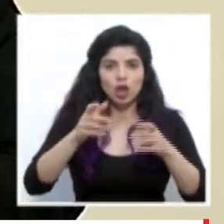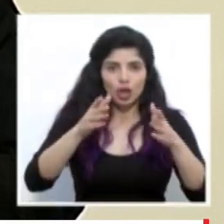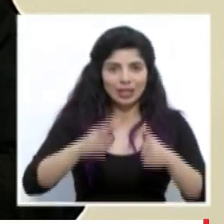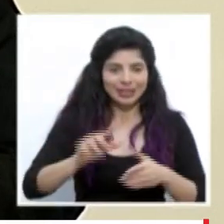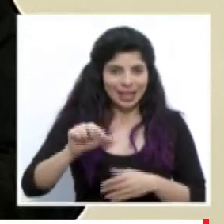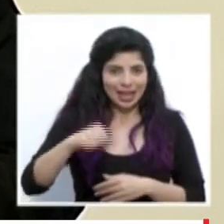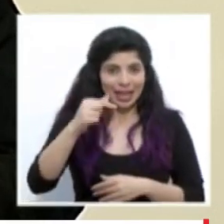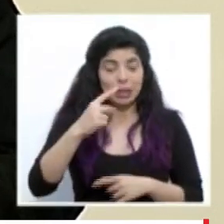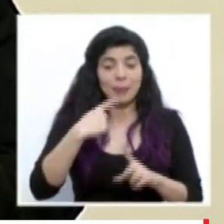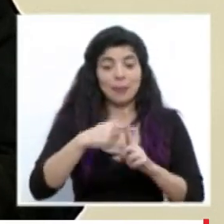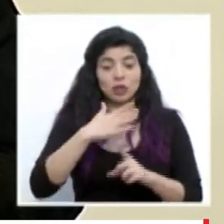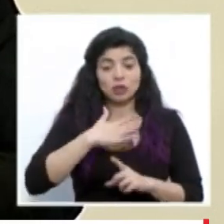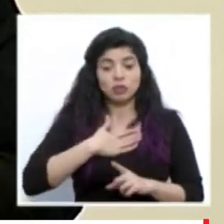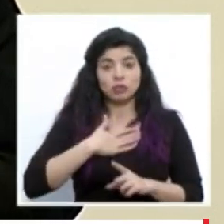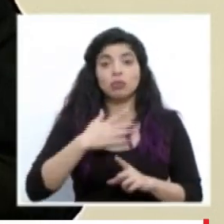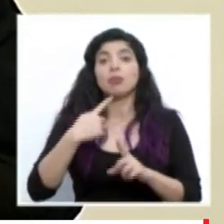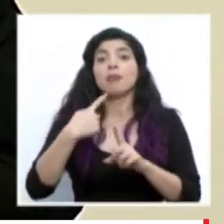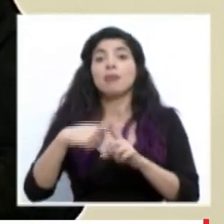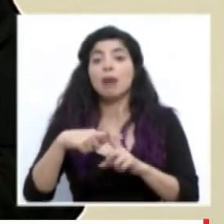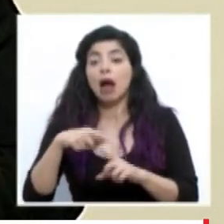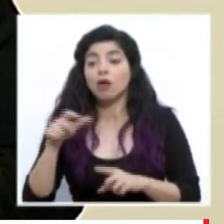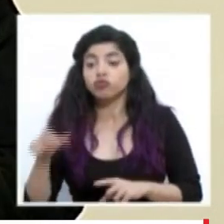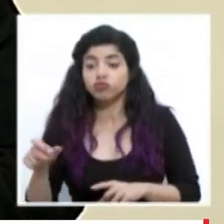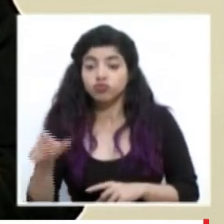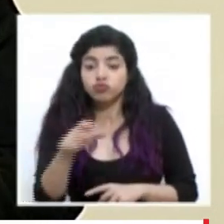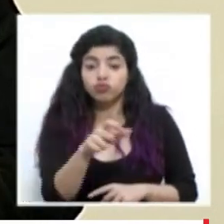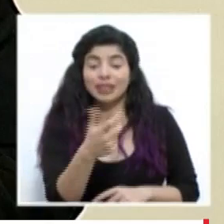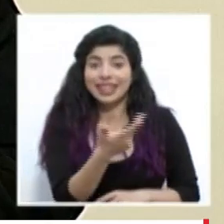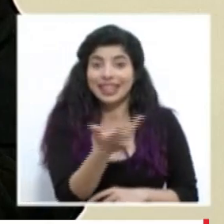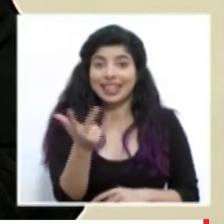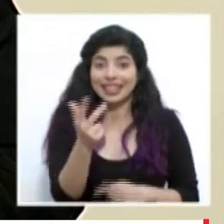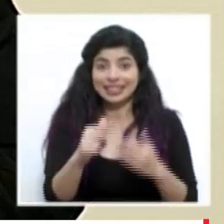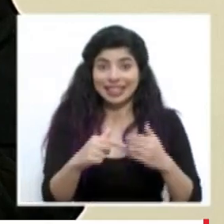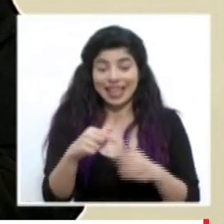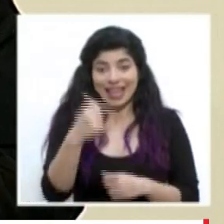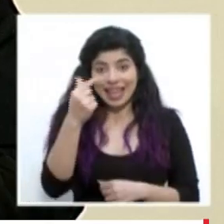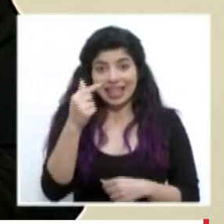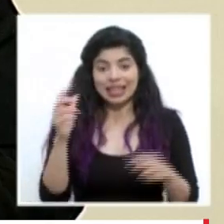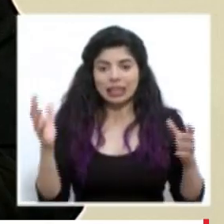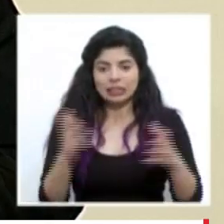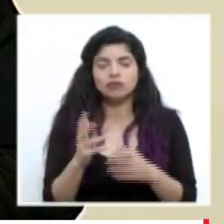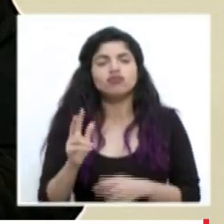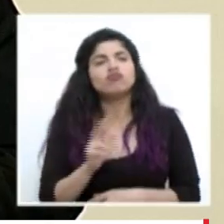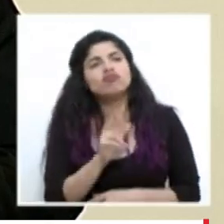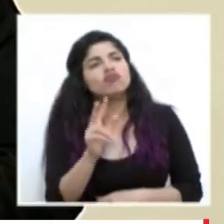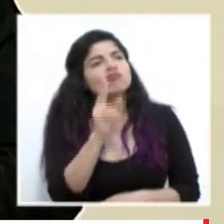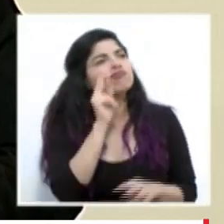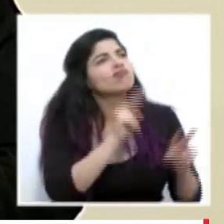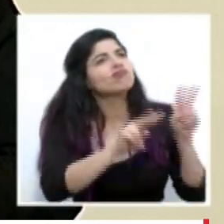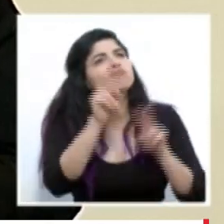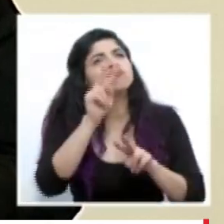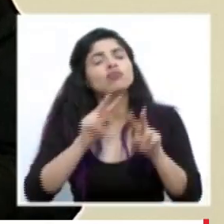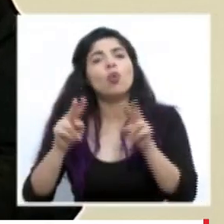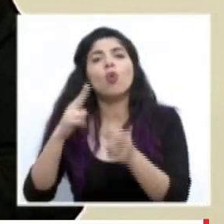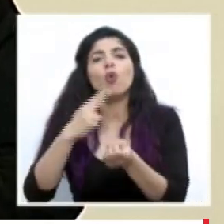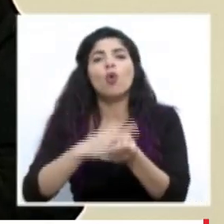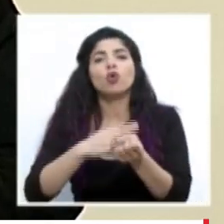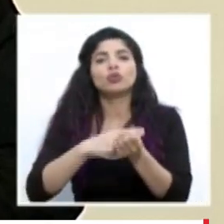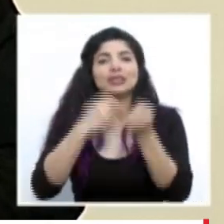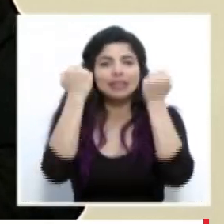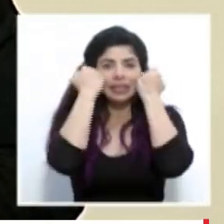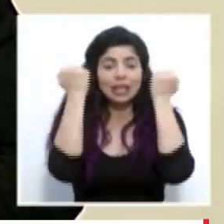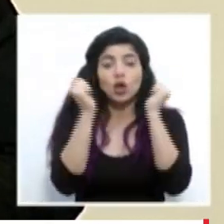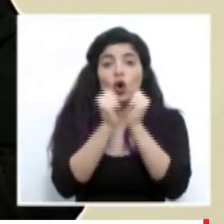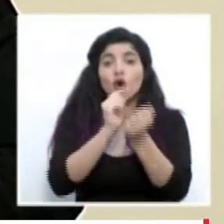en compañía de personal de las 3 gerencias, fuimos a hacer un recorrido en el hospital psiquiátrico, en conjunto con la